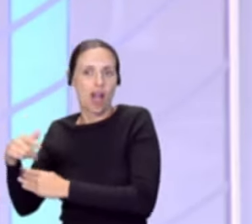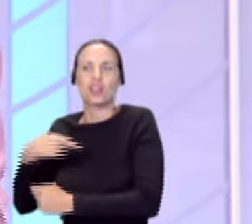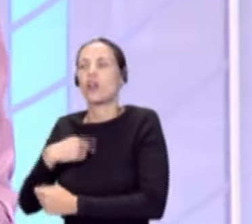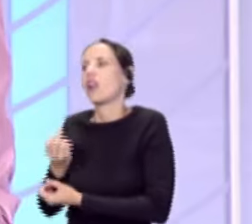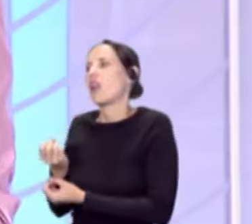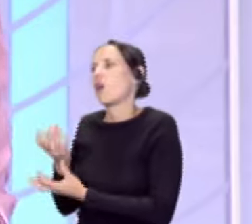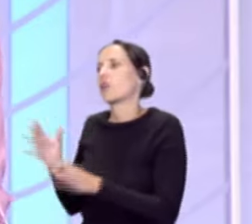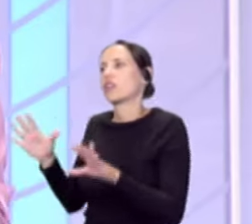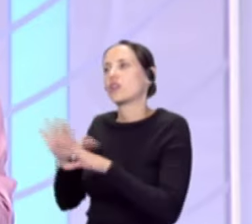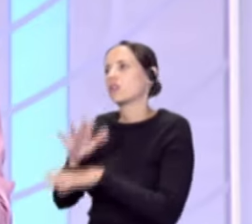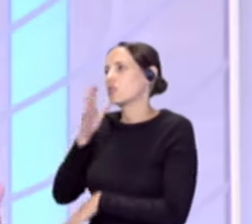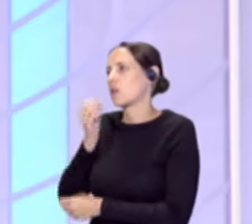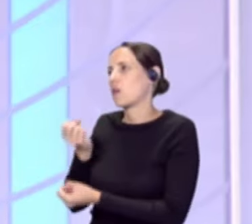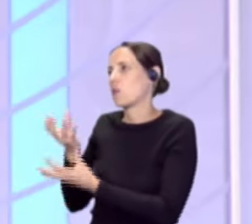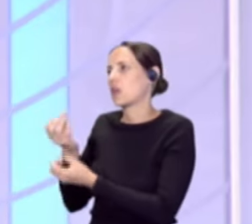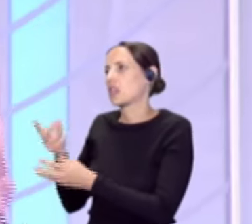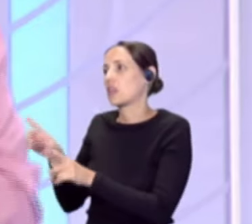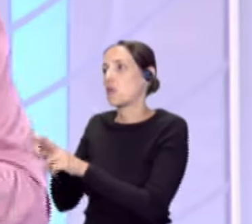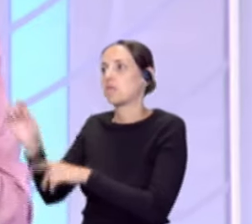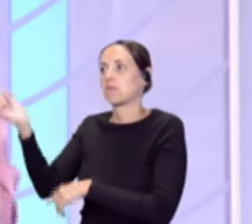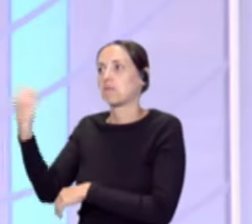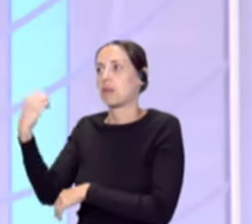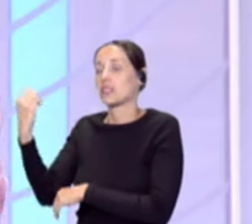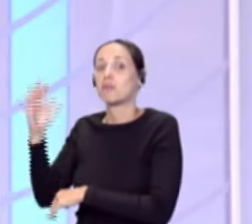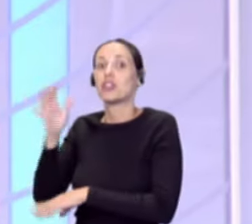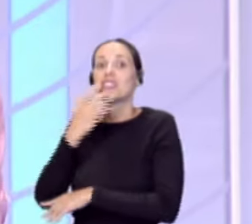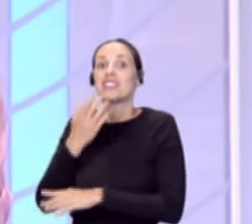puerta de la guardería y le cuentes a la otra persona que...